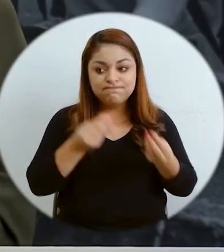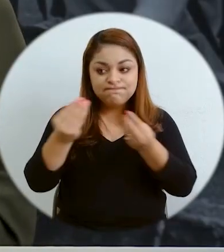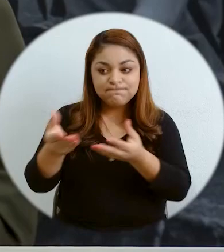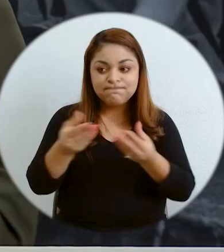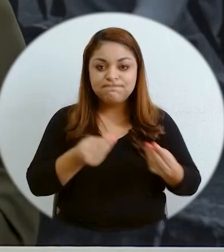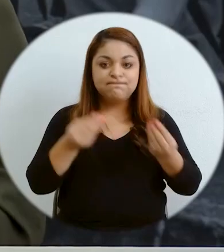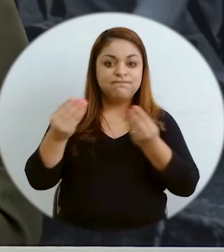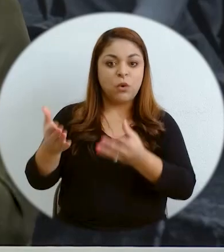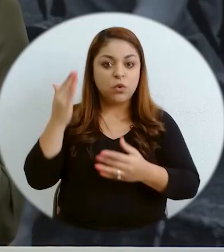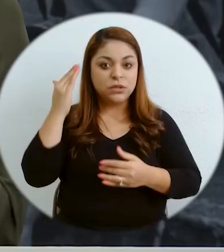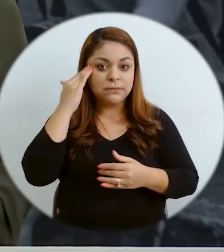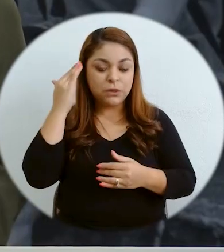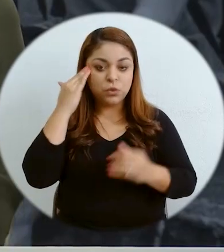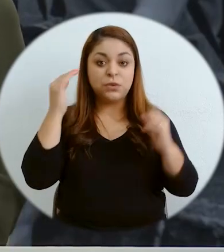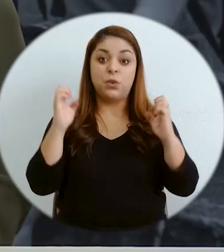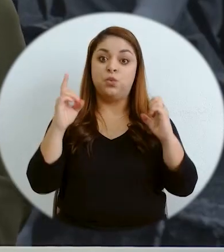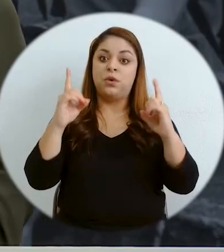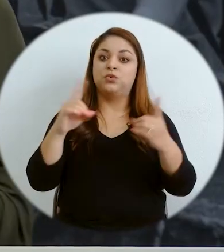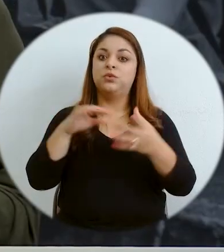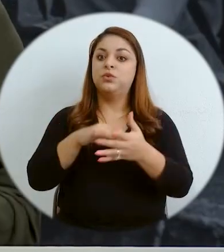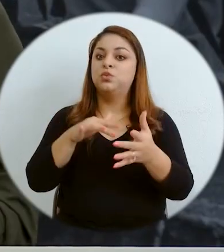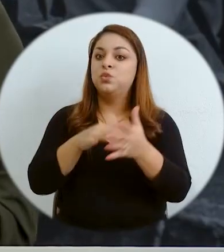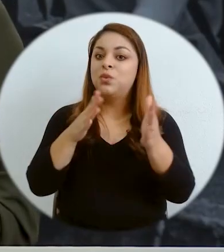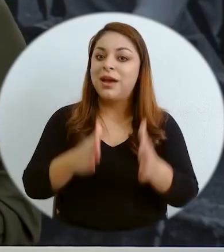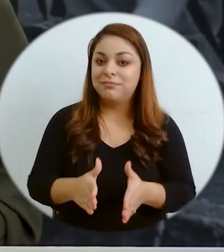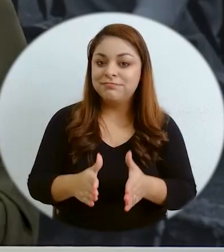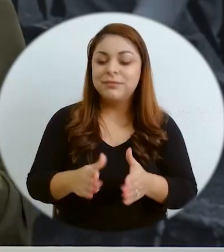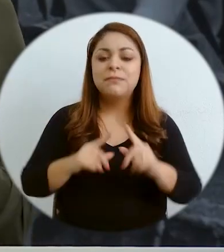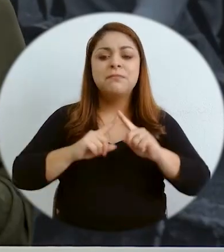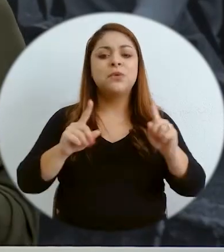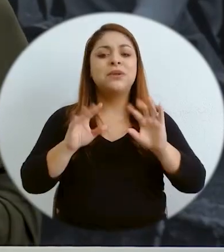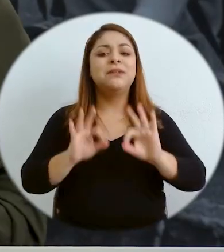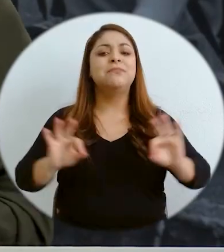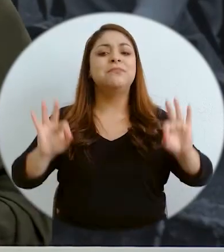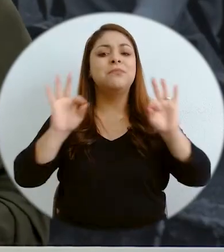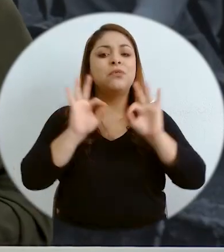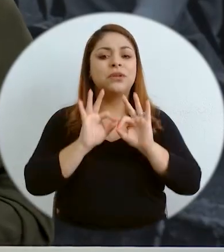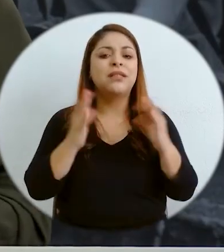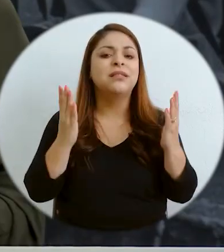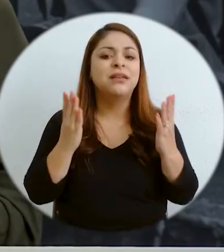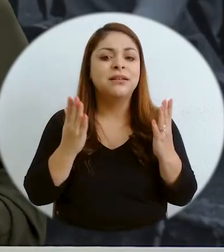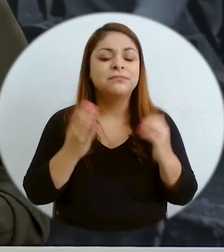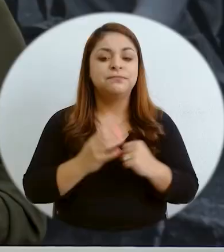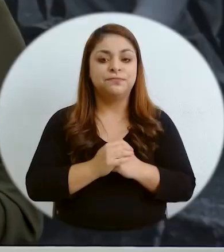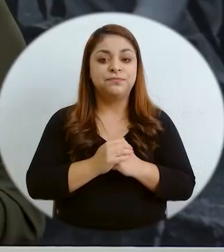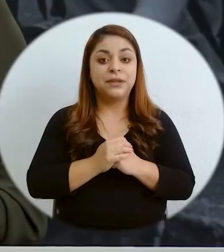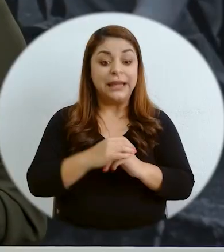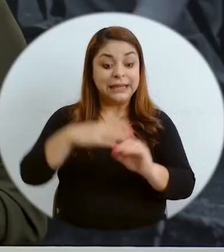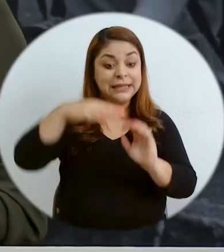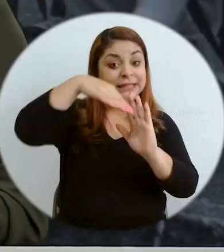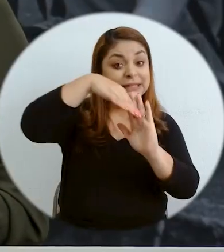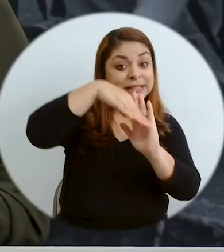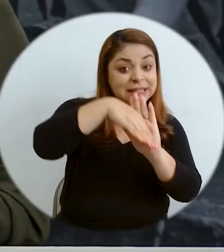a los estudiantes. Pero sí es muy importante posicionar que esa crisis tiene